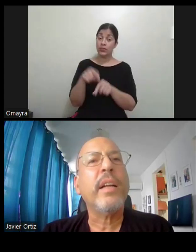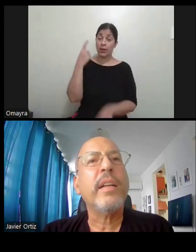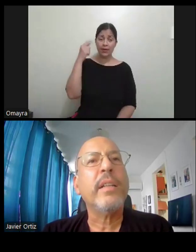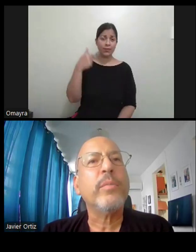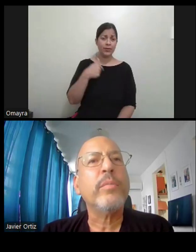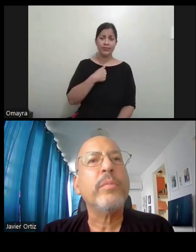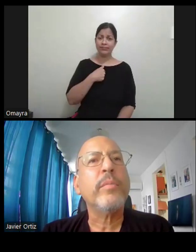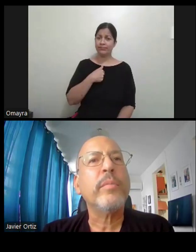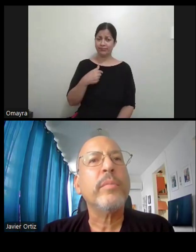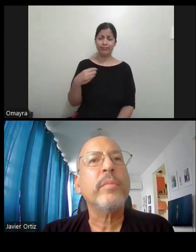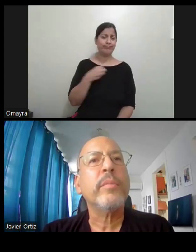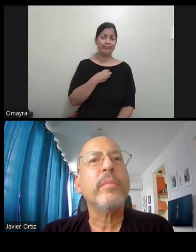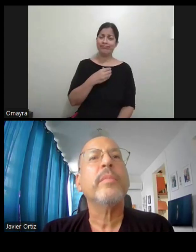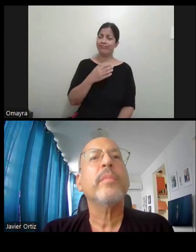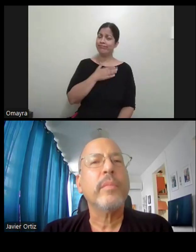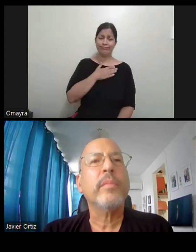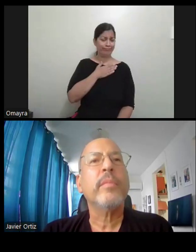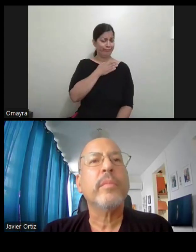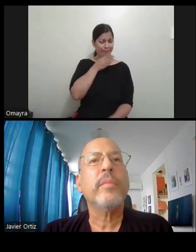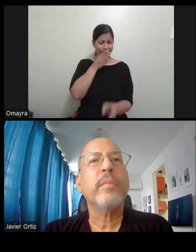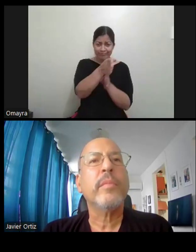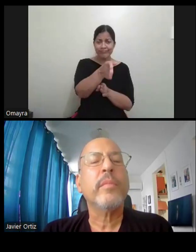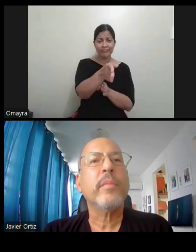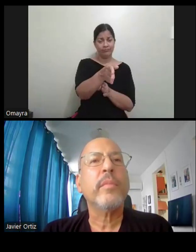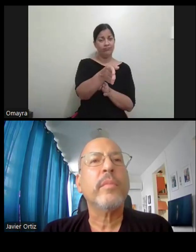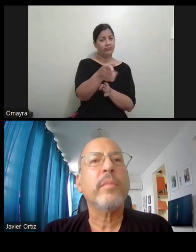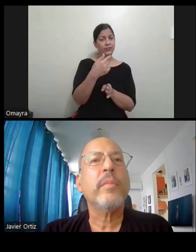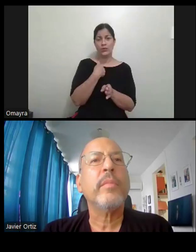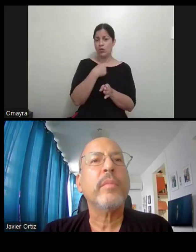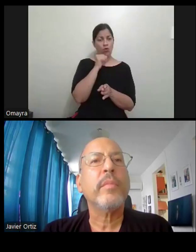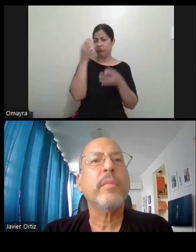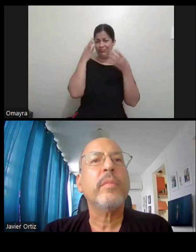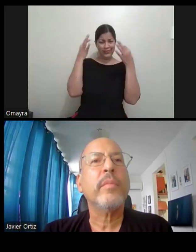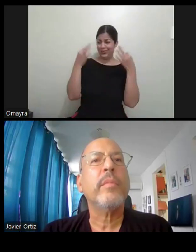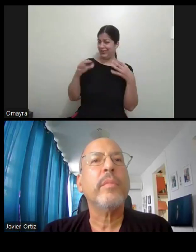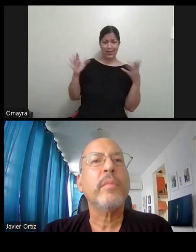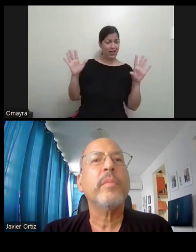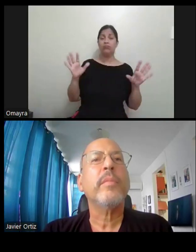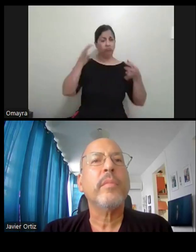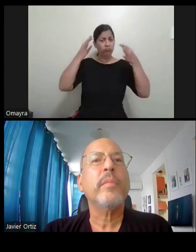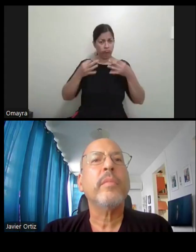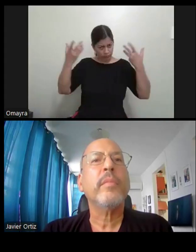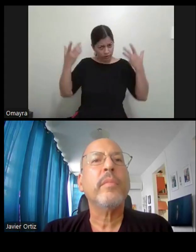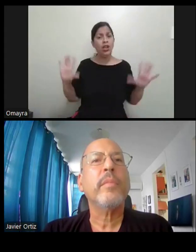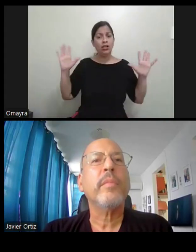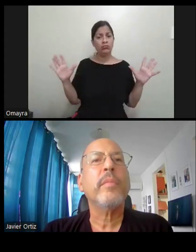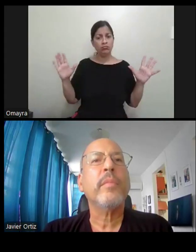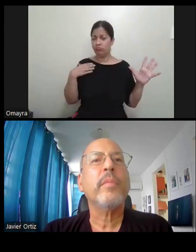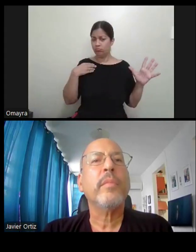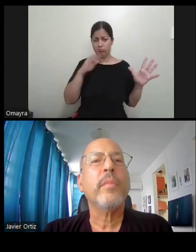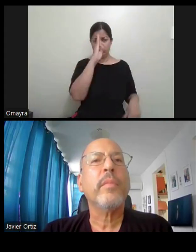como encarrilarme. Claro. Y no hubo que tomar más ninguna decisión, ya la decisión estaba tomada, el destino me estaba llevando por